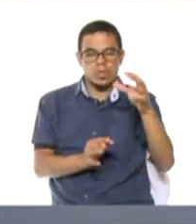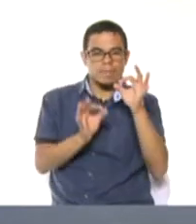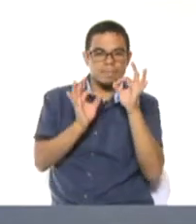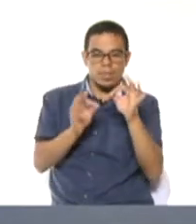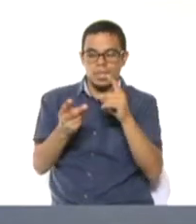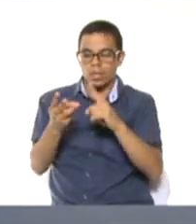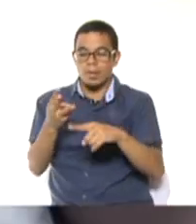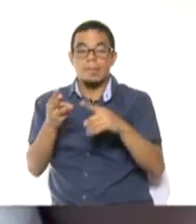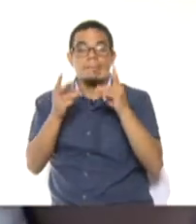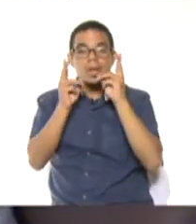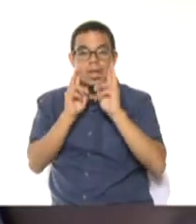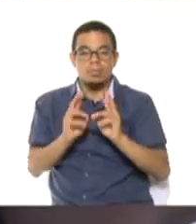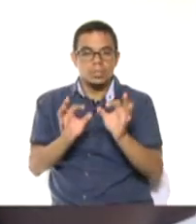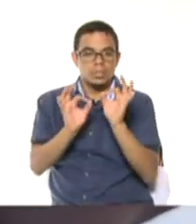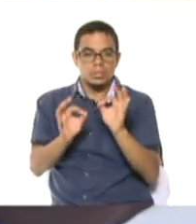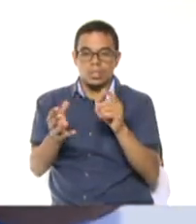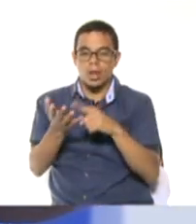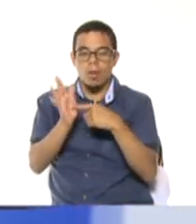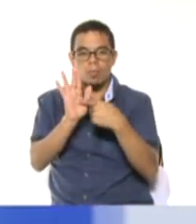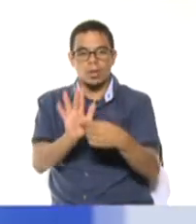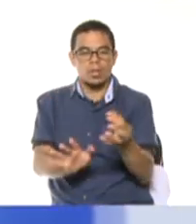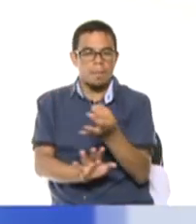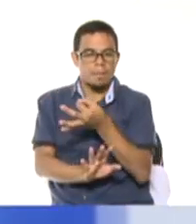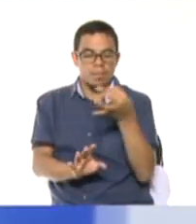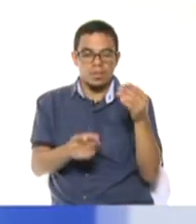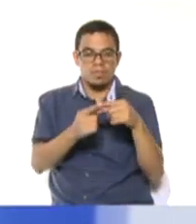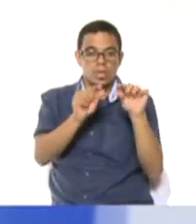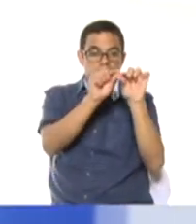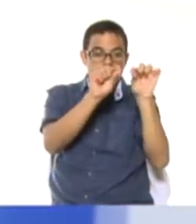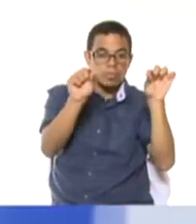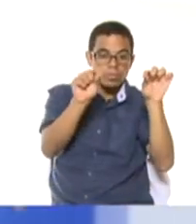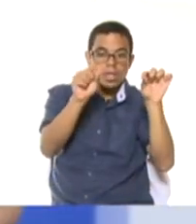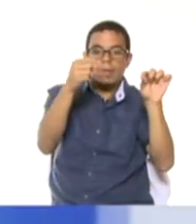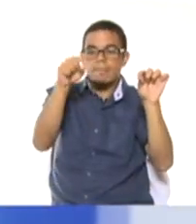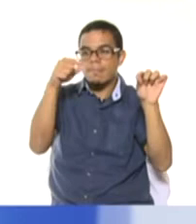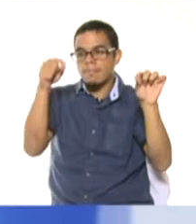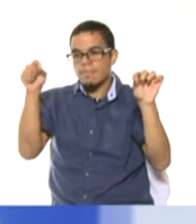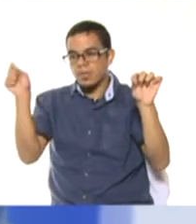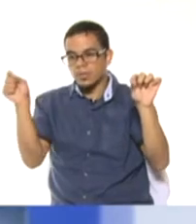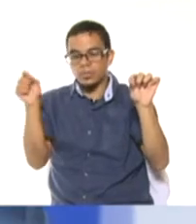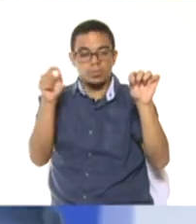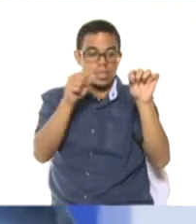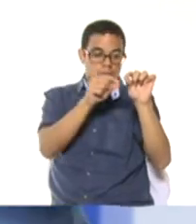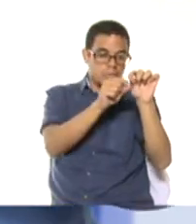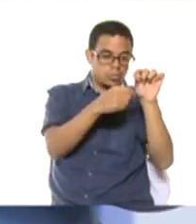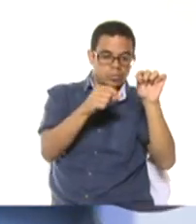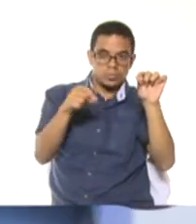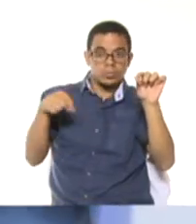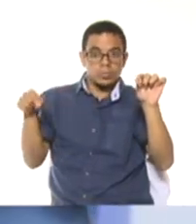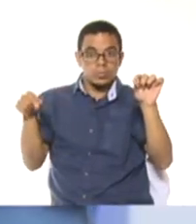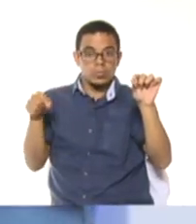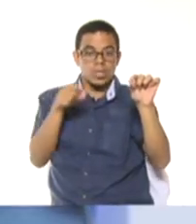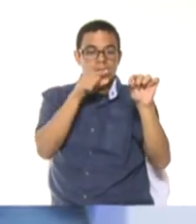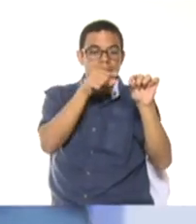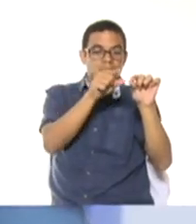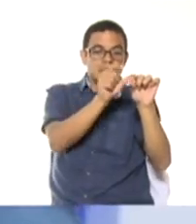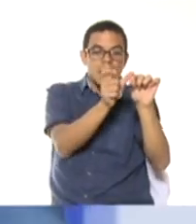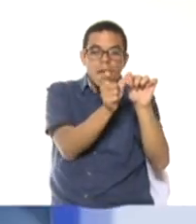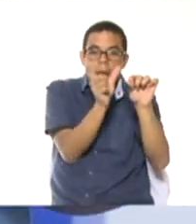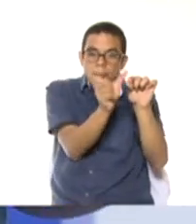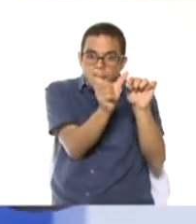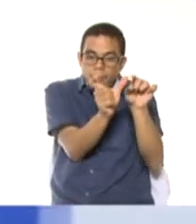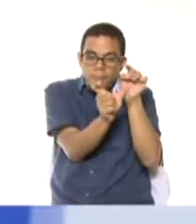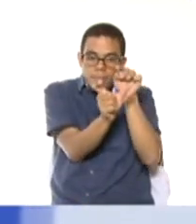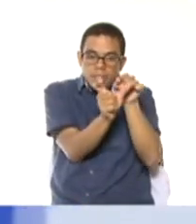la pulcritud del trabajo, tenemos la sangría, que es el espacio que se utiliza al empezar